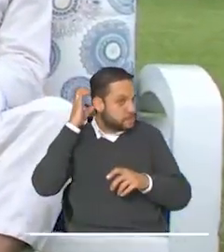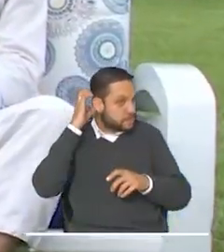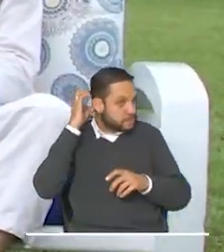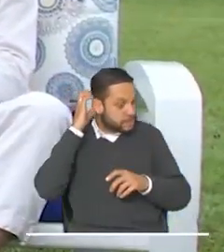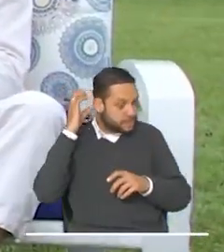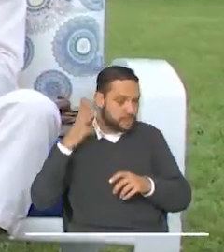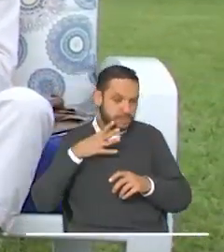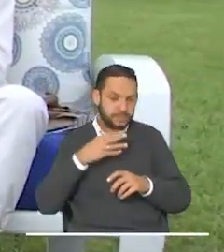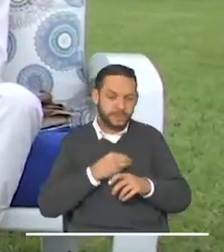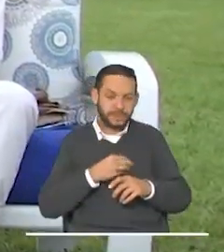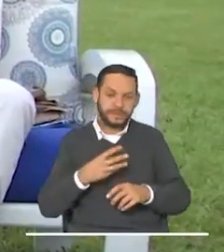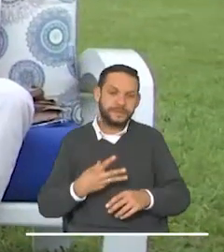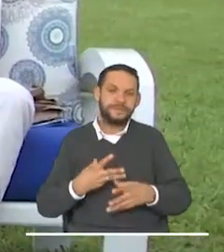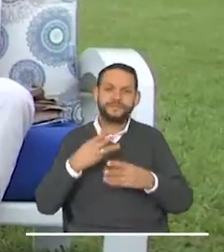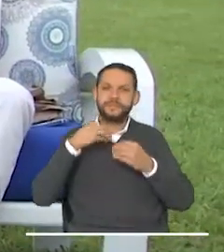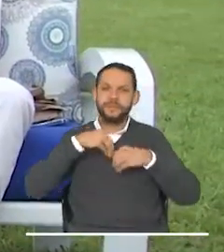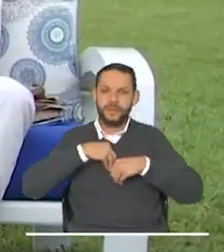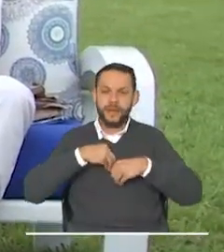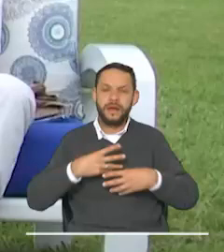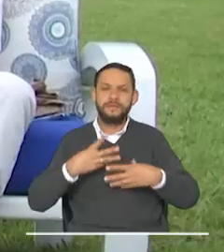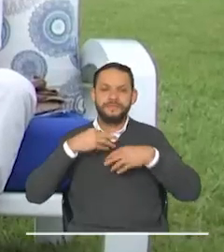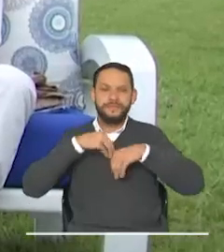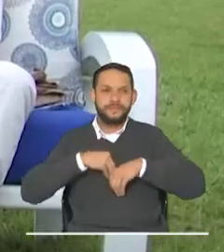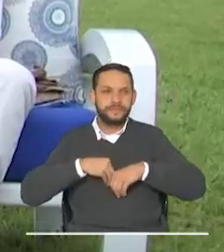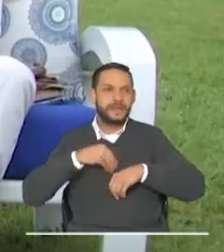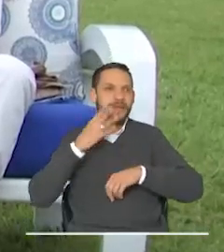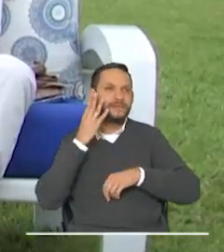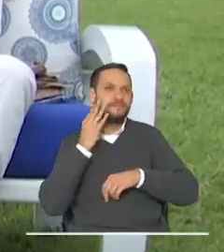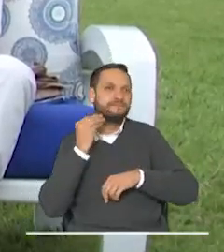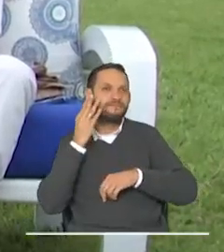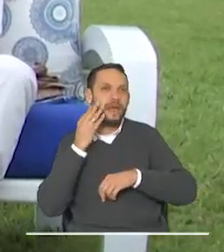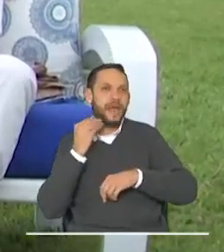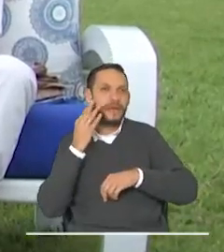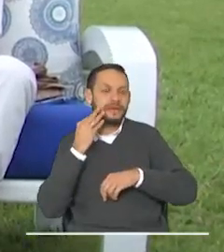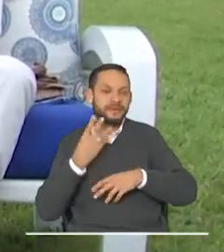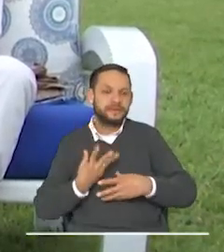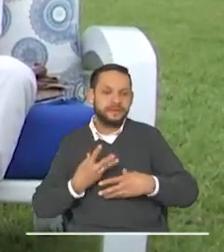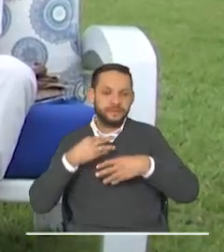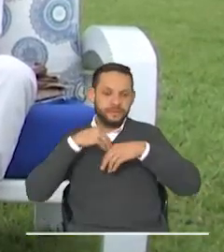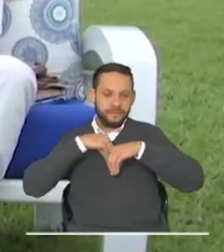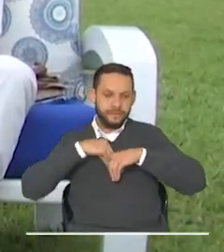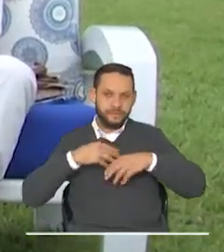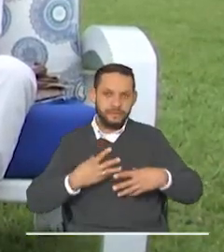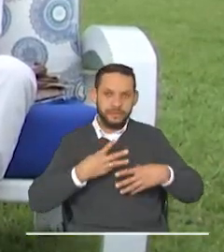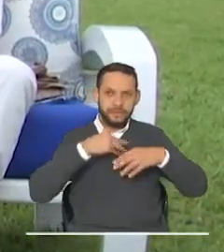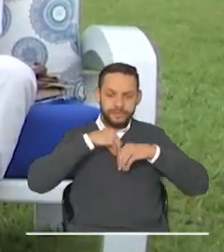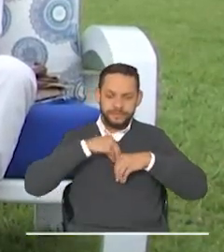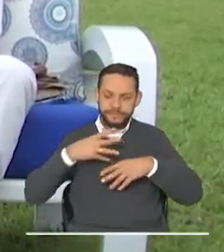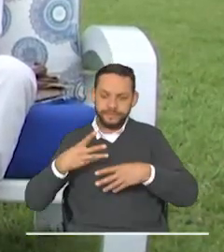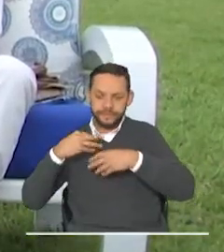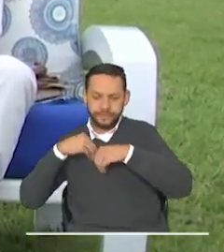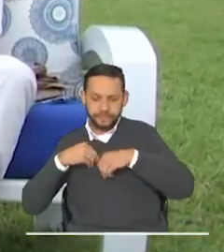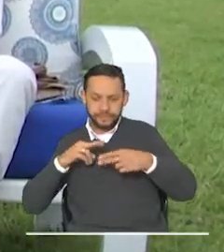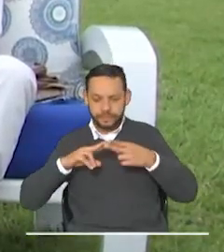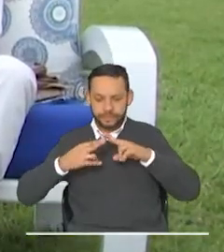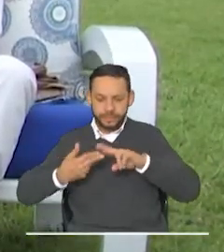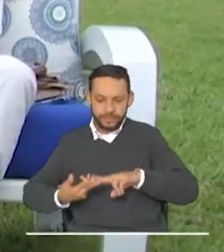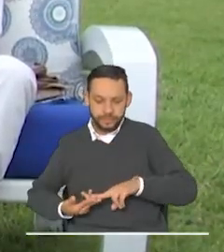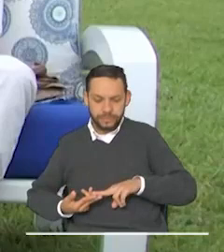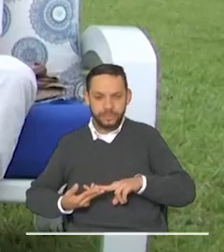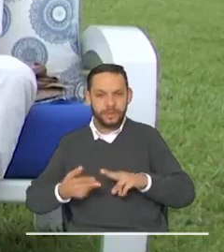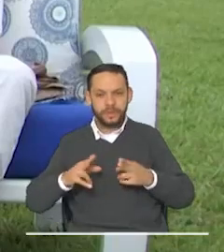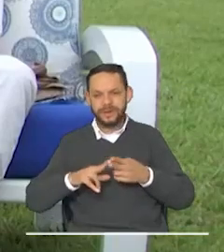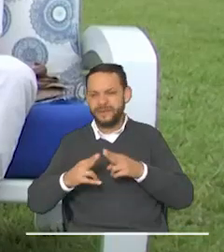somos experiencia Nosotros somos memoria Pero la pregunta es cómo estamos interpretando nuestras memorias Cómo estamos